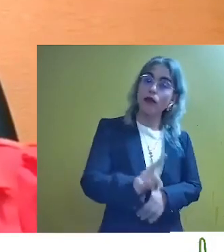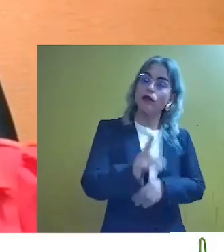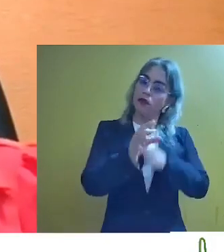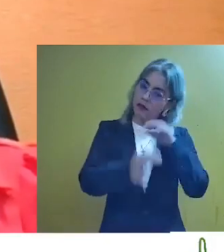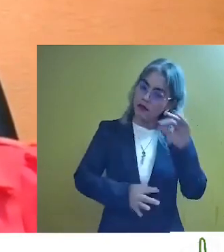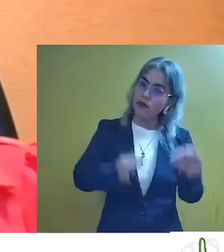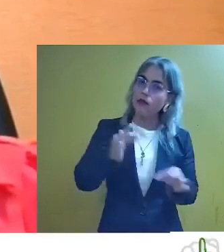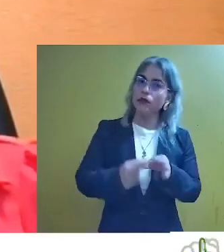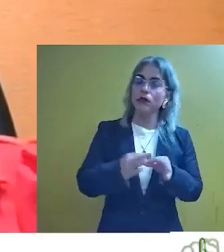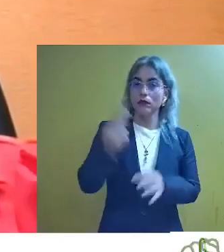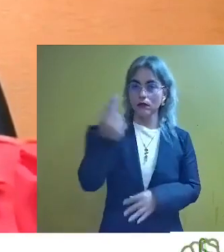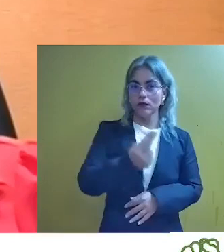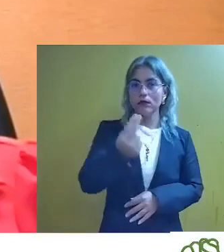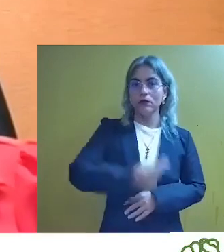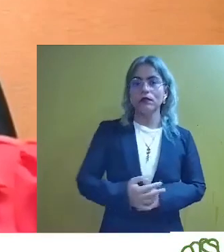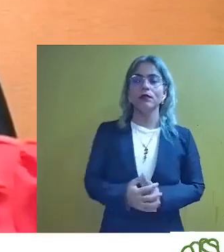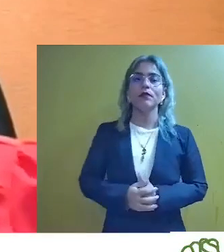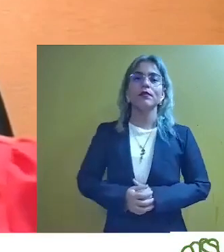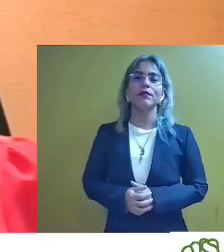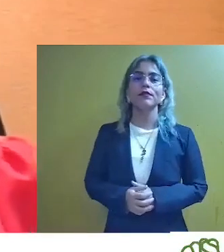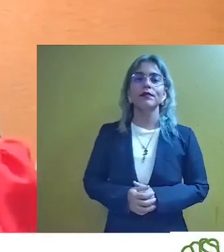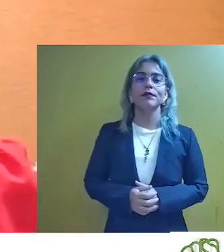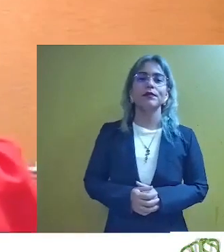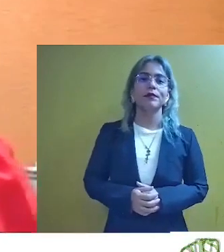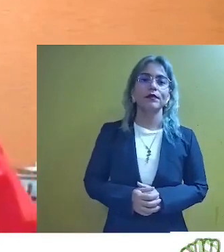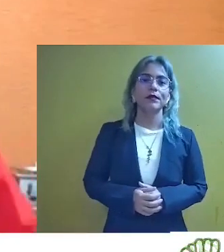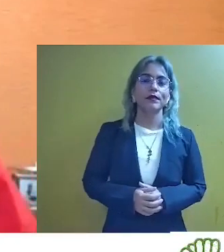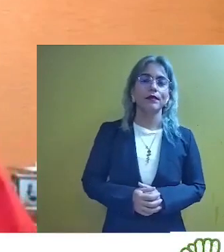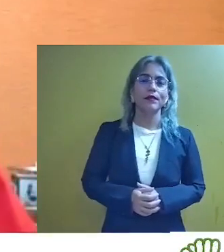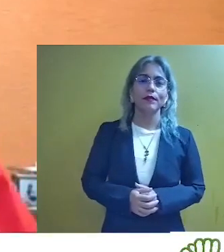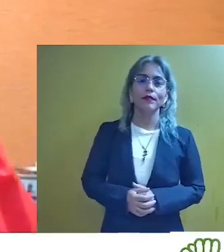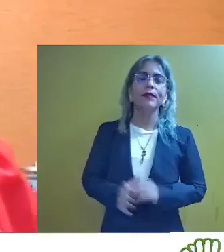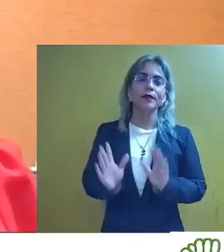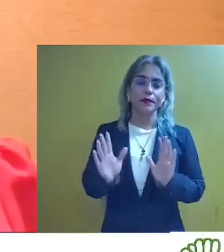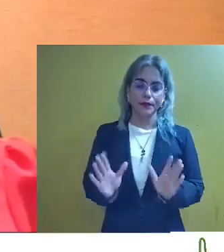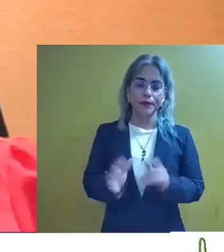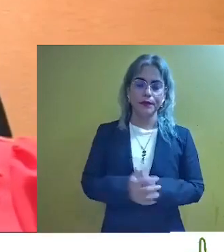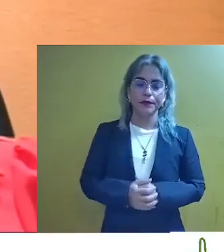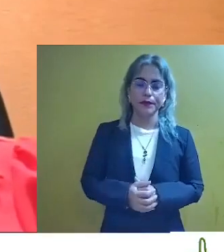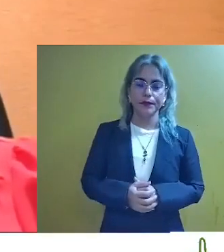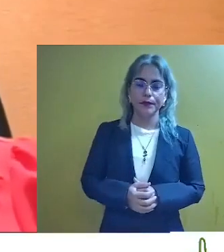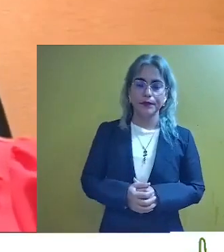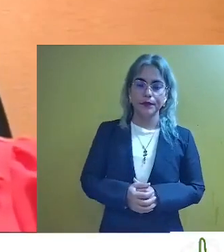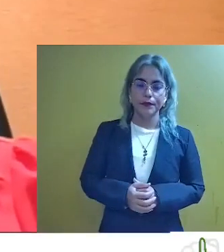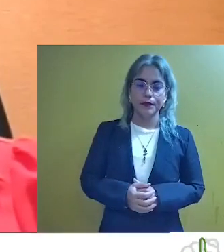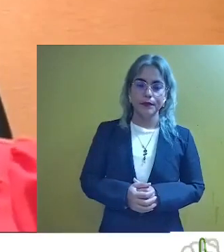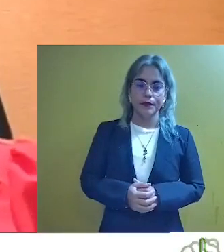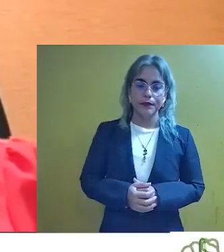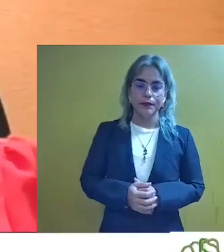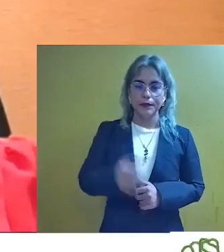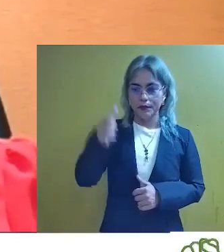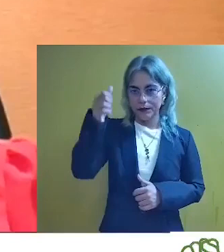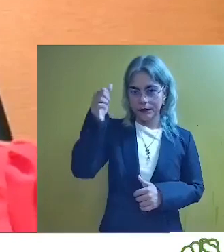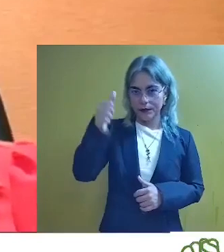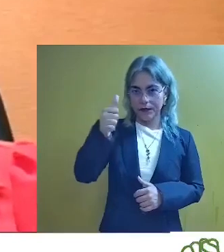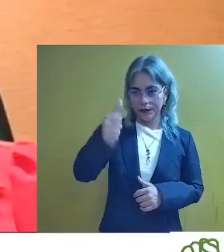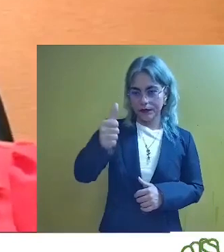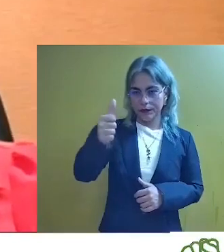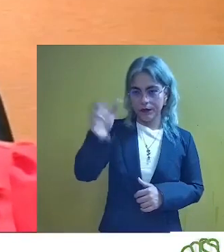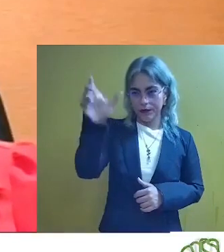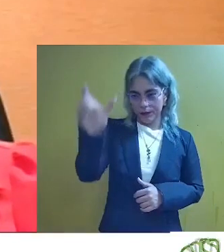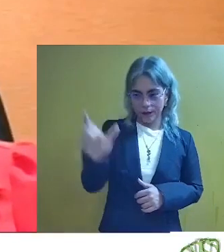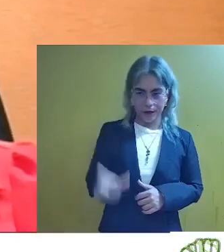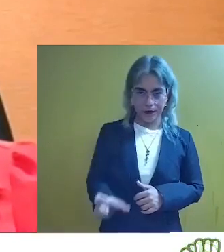cumplirse. Acerca del dictamen tesonal, este dictamen fue hecho llegar